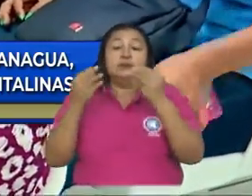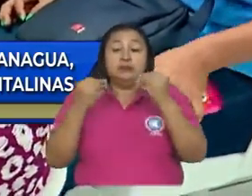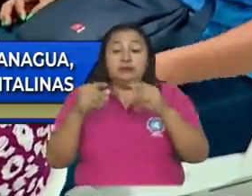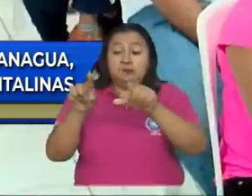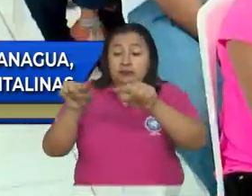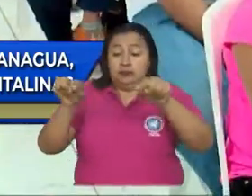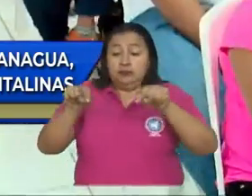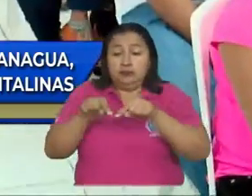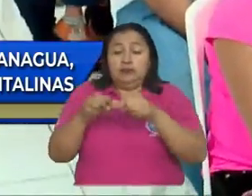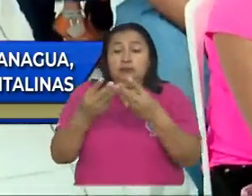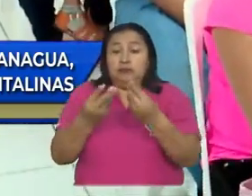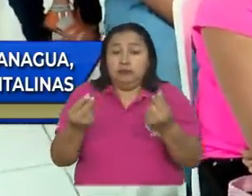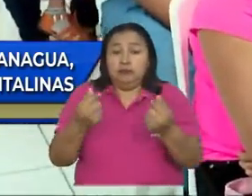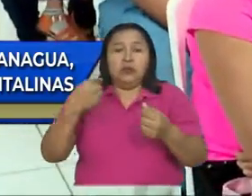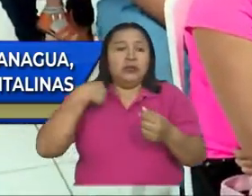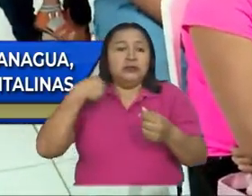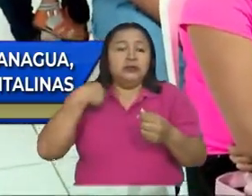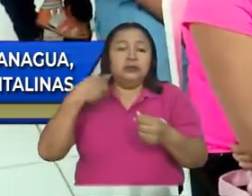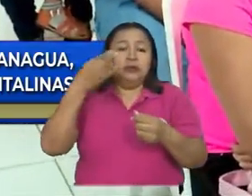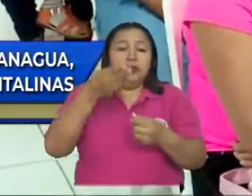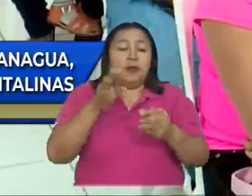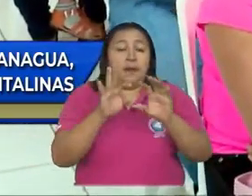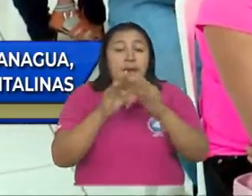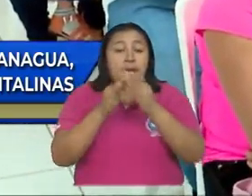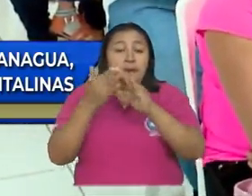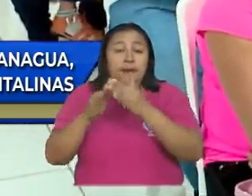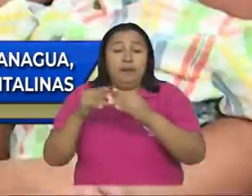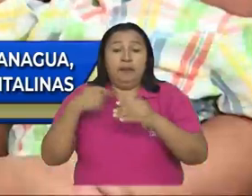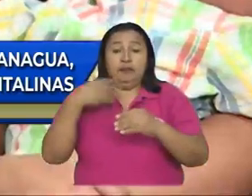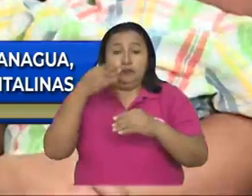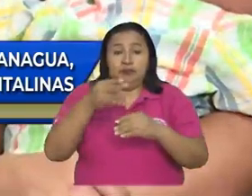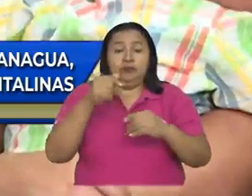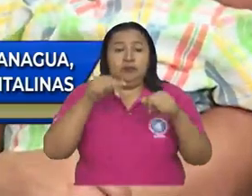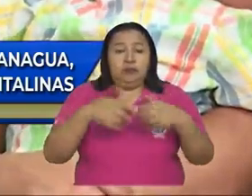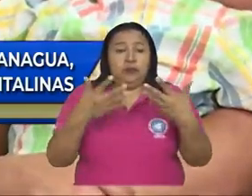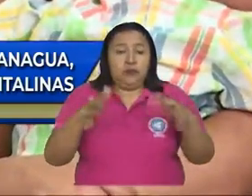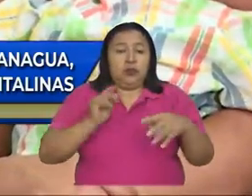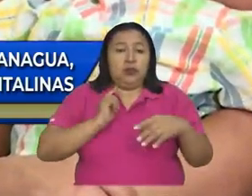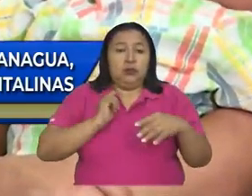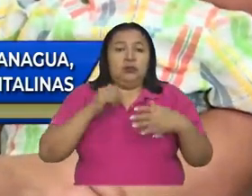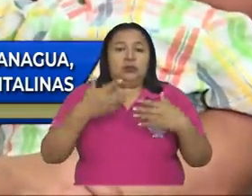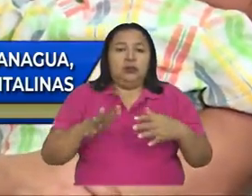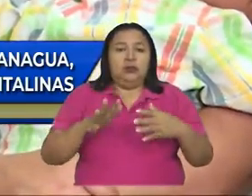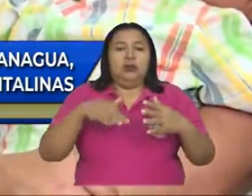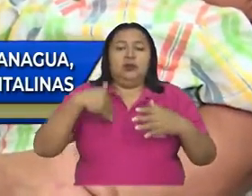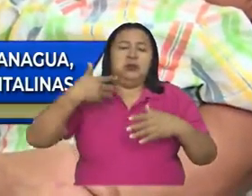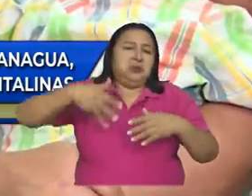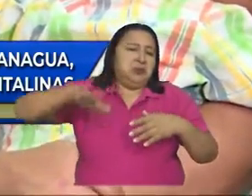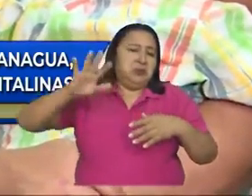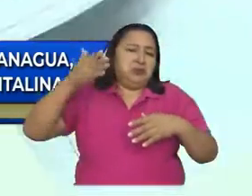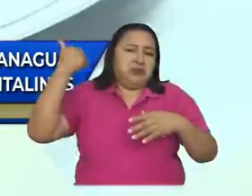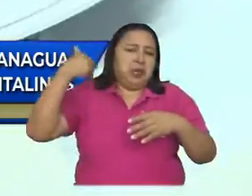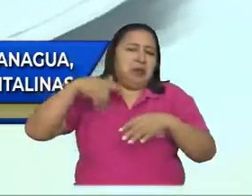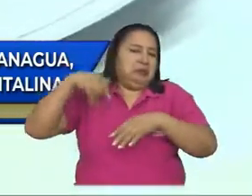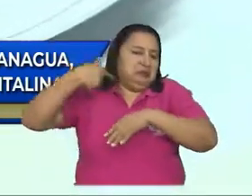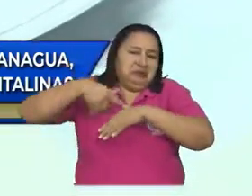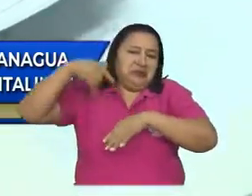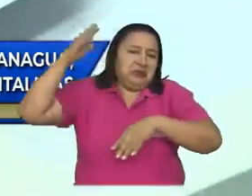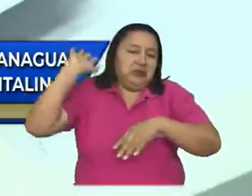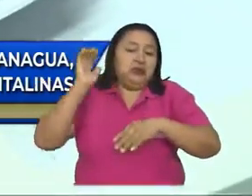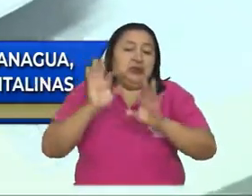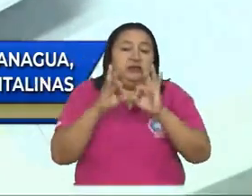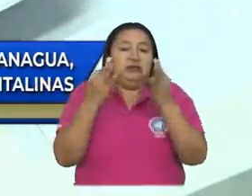la familia. Nosotros cada vez que íbamos a un barrio, porque ahora ya eso pasó a la historia, diría yo, ¿verdad? De que